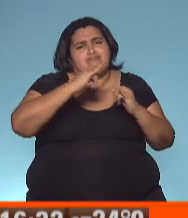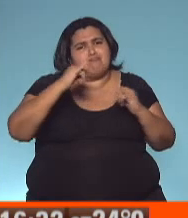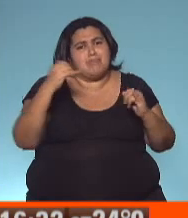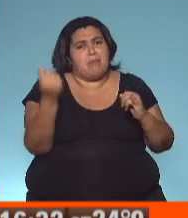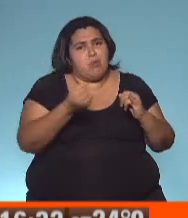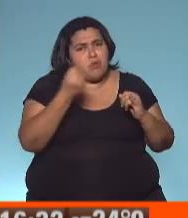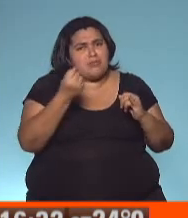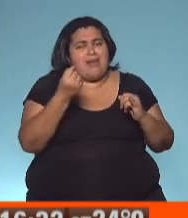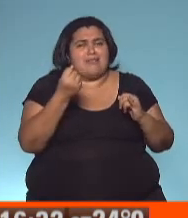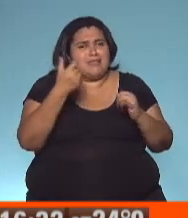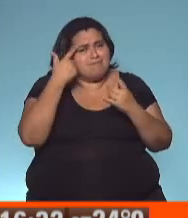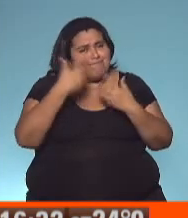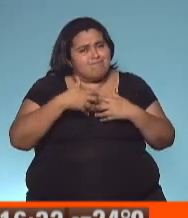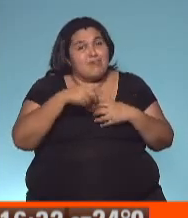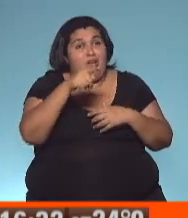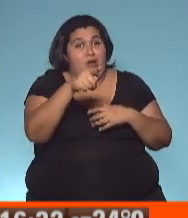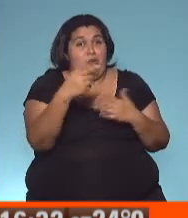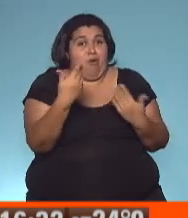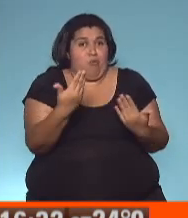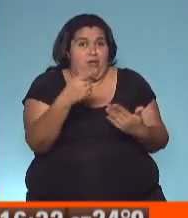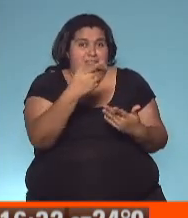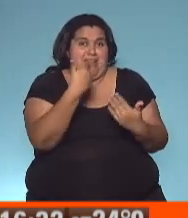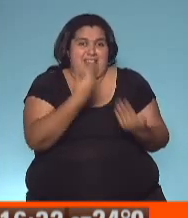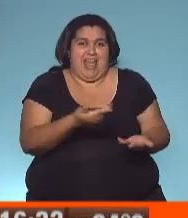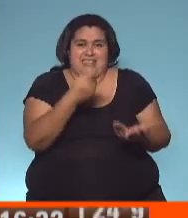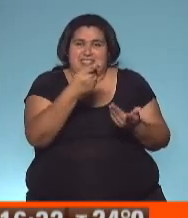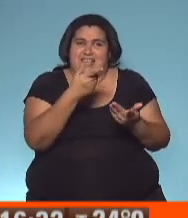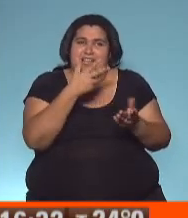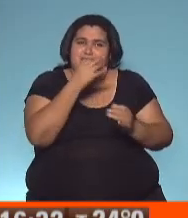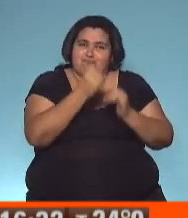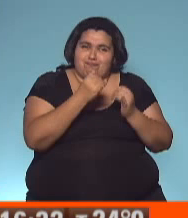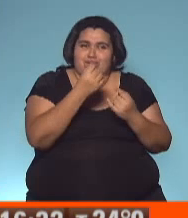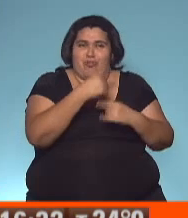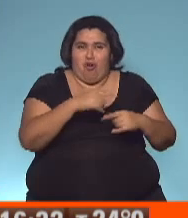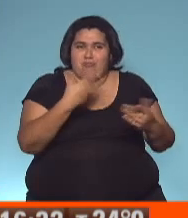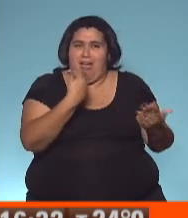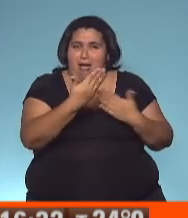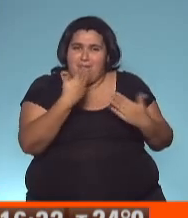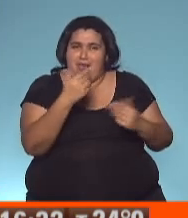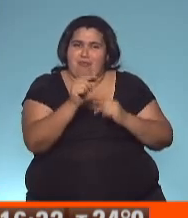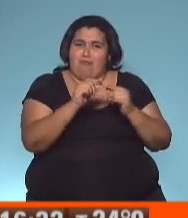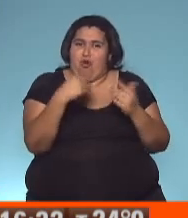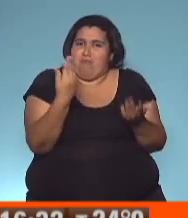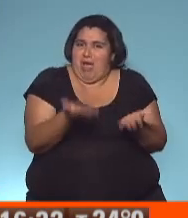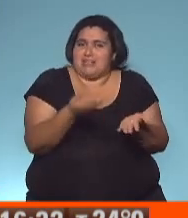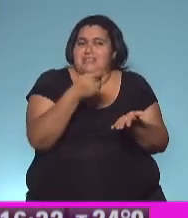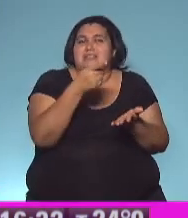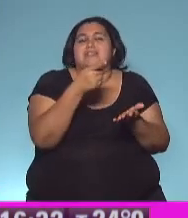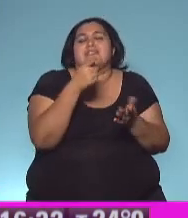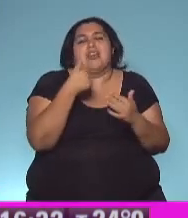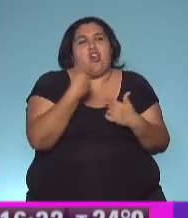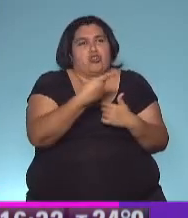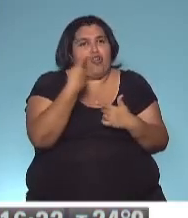mirá, con vos quizás tenemos la posibilidad de hablar un poco más, y nos conocemos y sabemos que